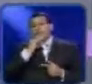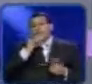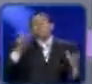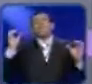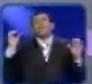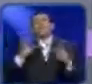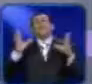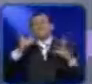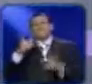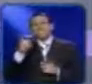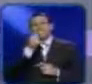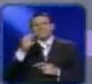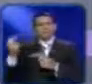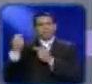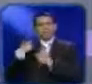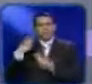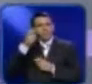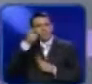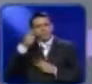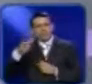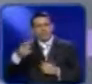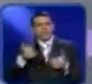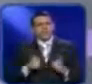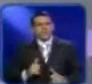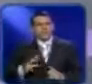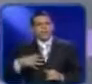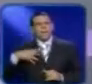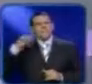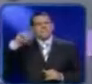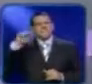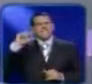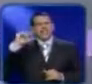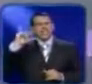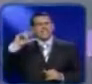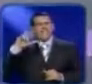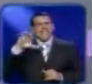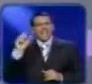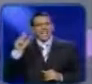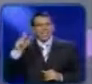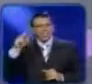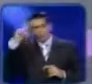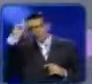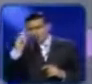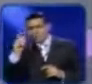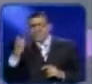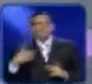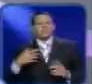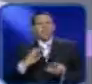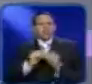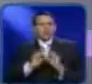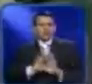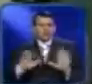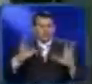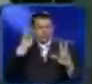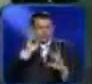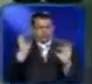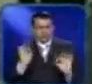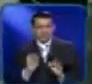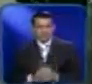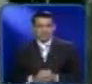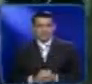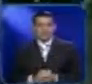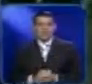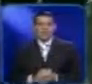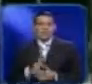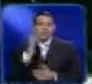caso de la custodia de los hijos del desaparecido rey del pop Michael Jackson fue resuelto. Gracias, Dios mío.